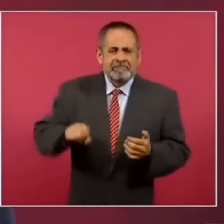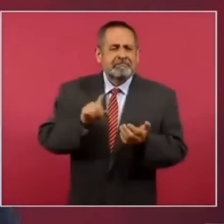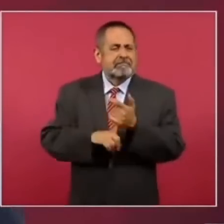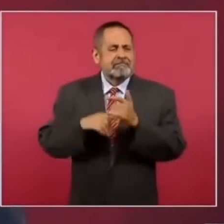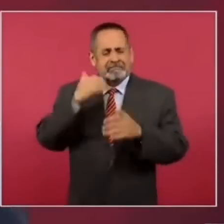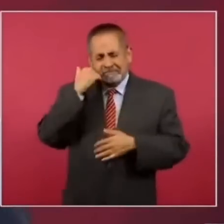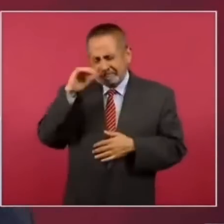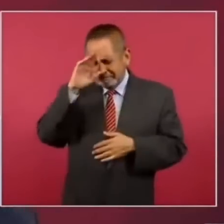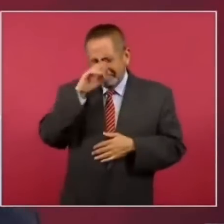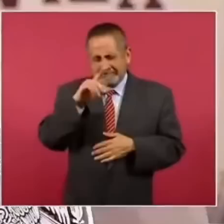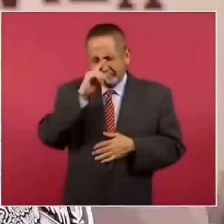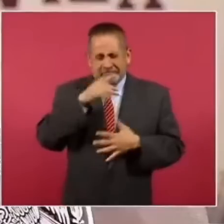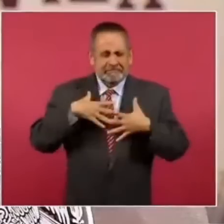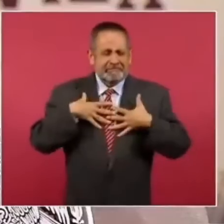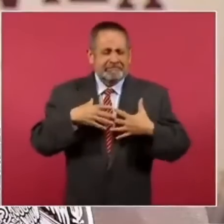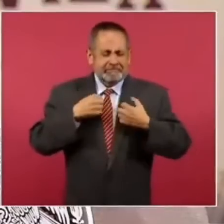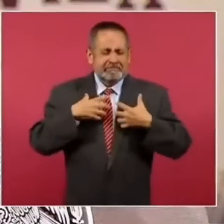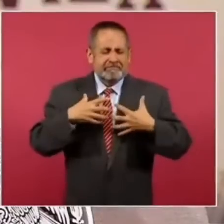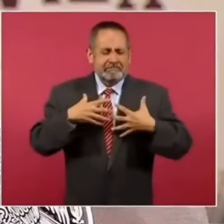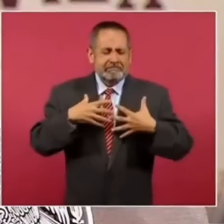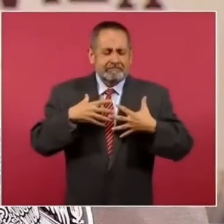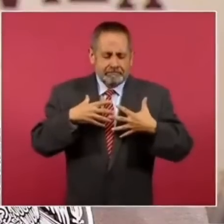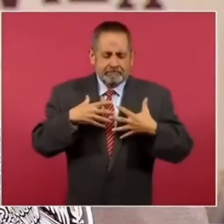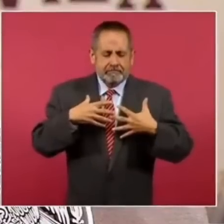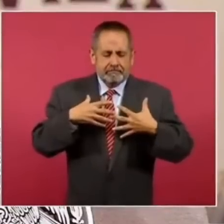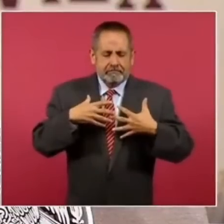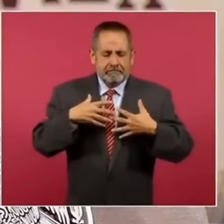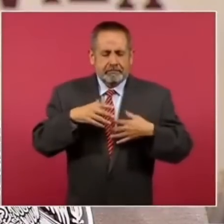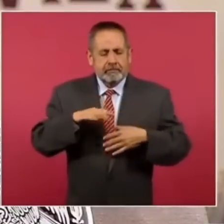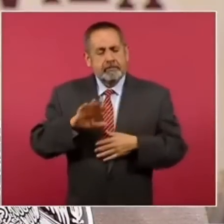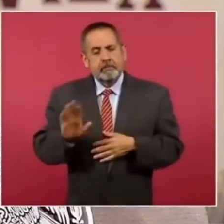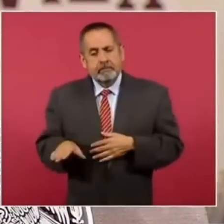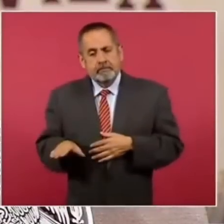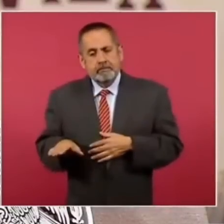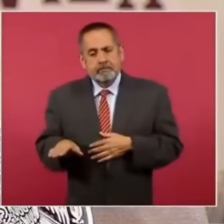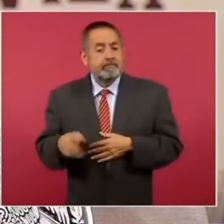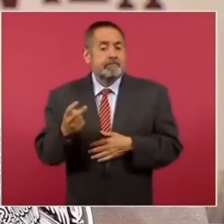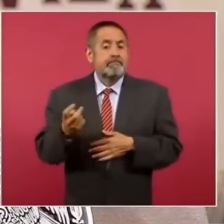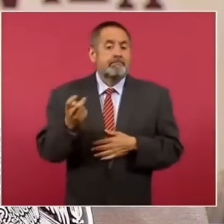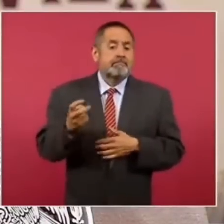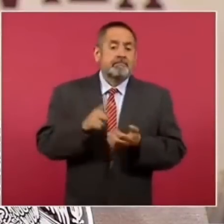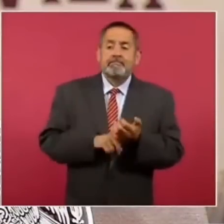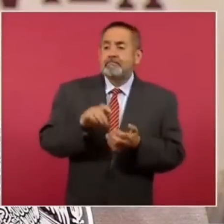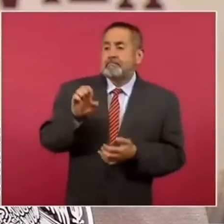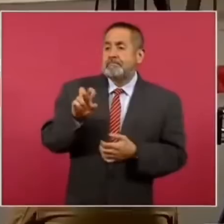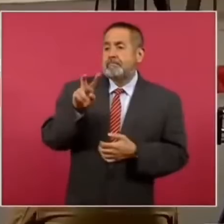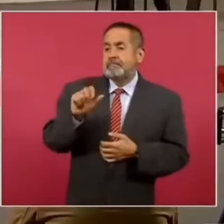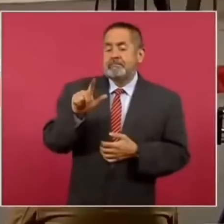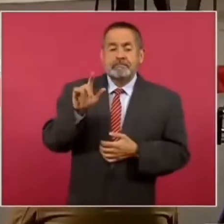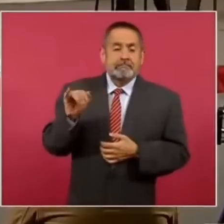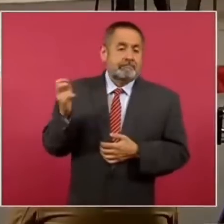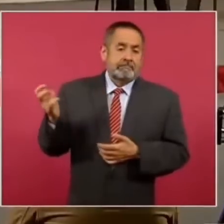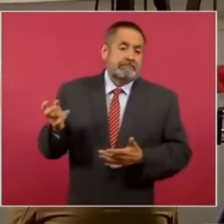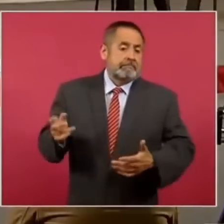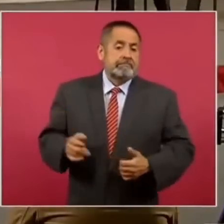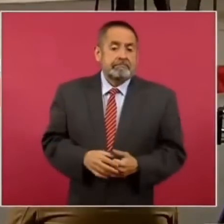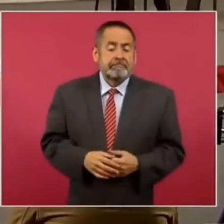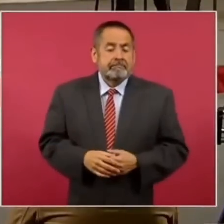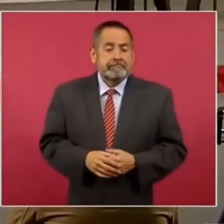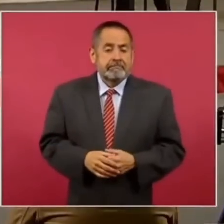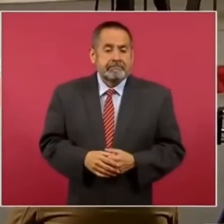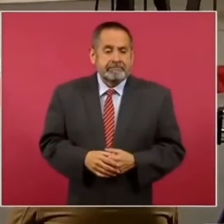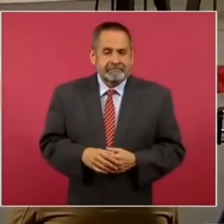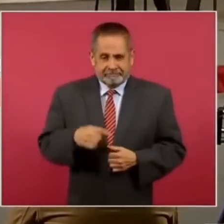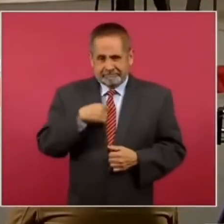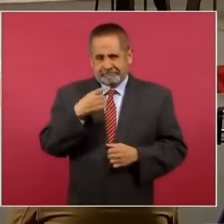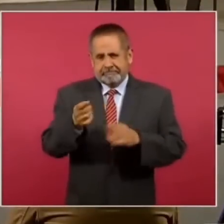fallo respiratorio y la muerte son algunos de los síntomas cruciales de este EVALI. Termino comentando sobre lo que hemos hecho